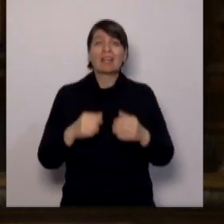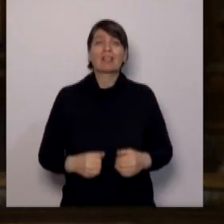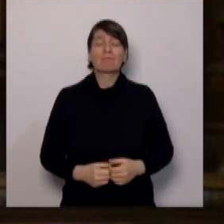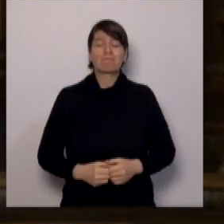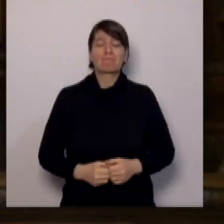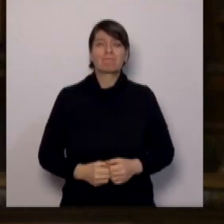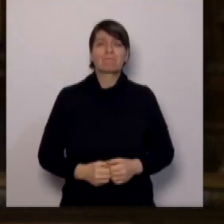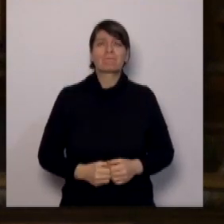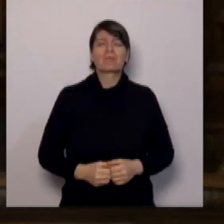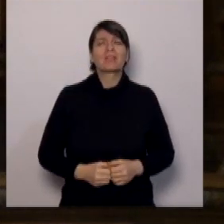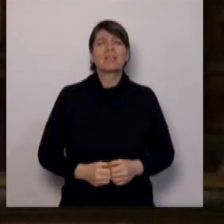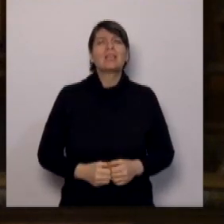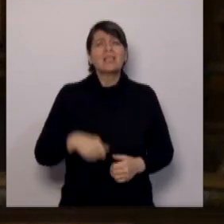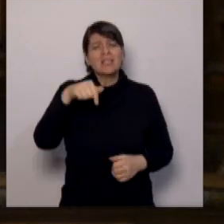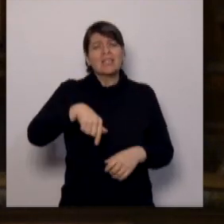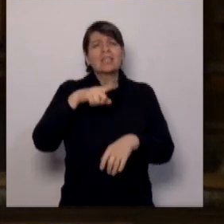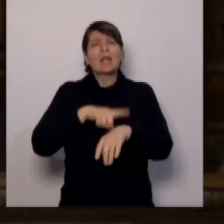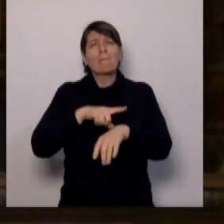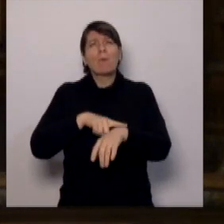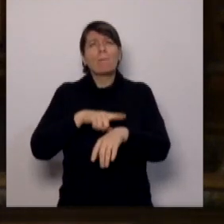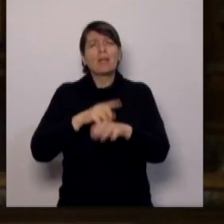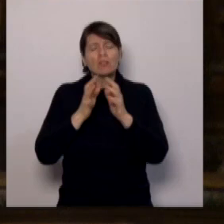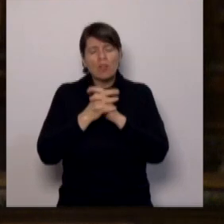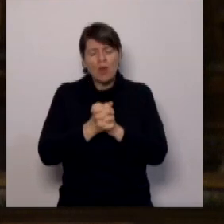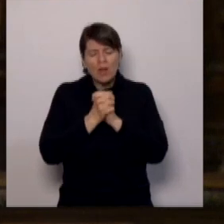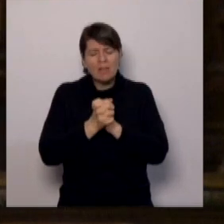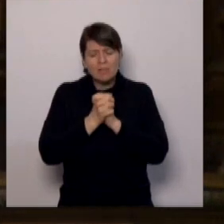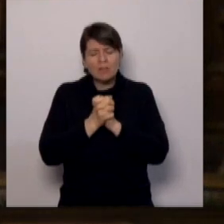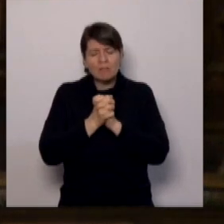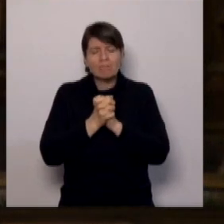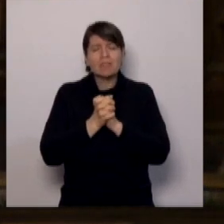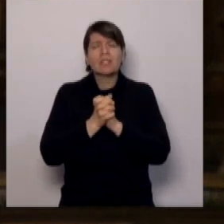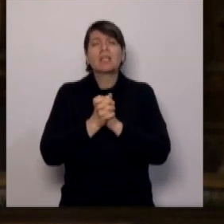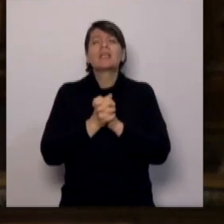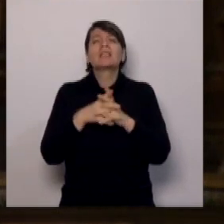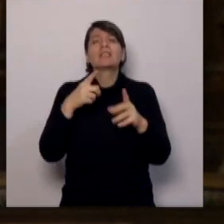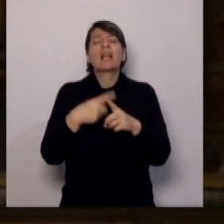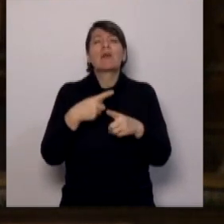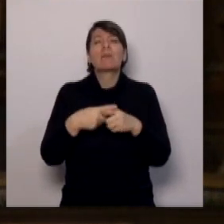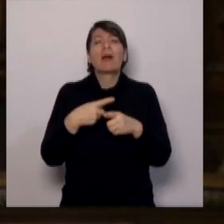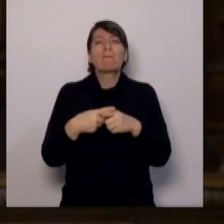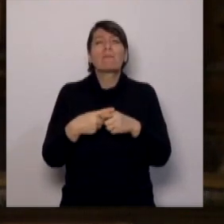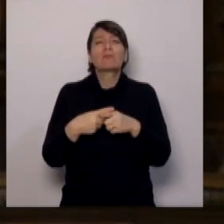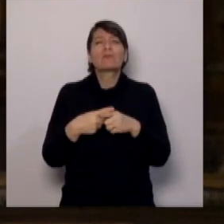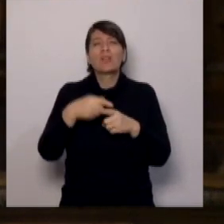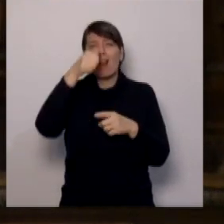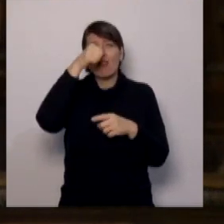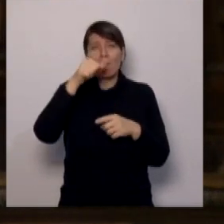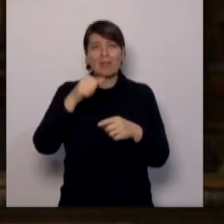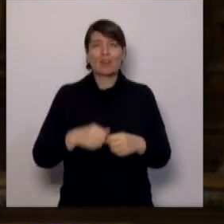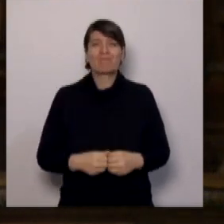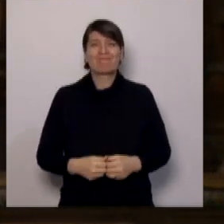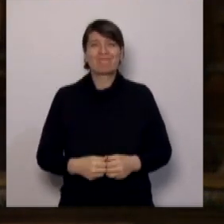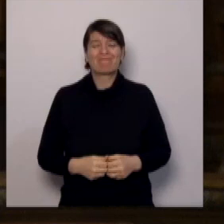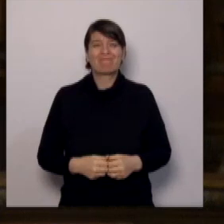la televisión, las redes sociales. Y con este momento así de oración asociado aquí, celebramos